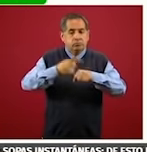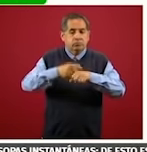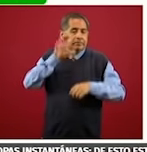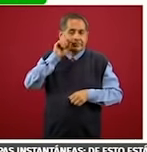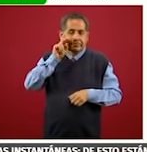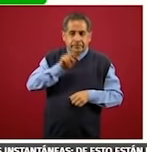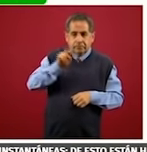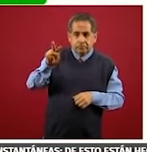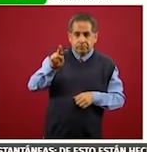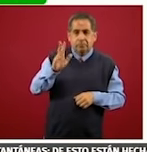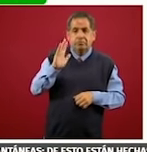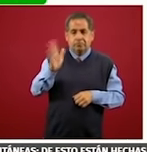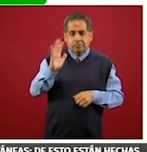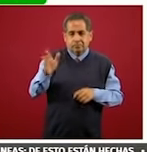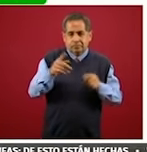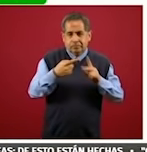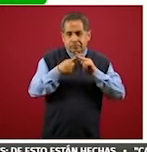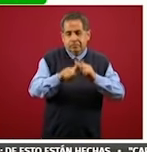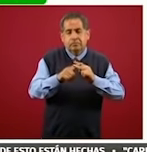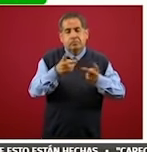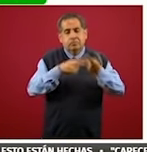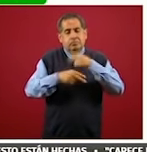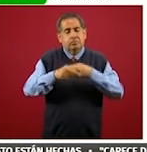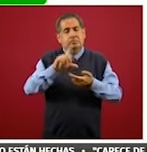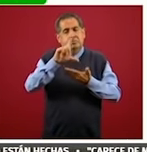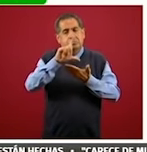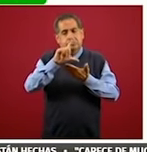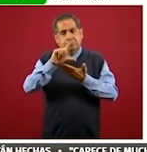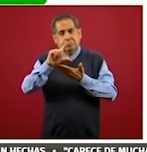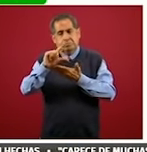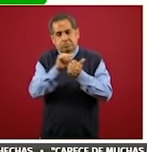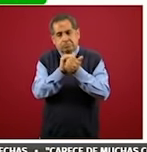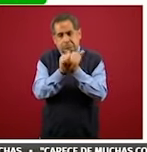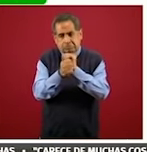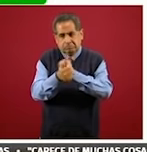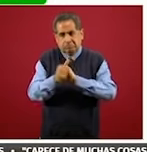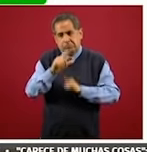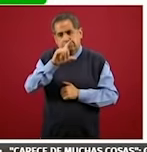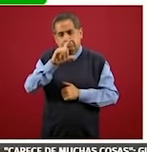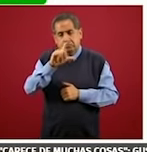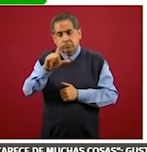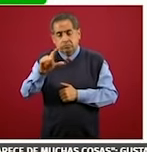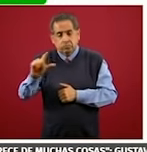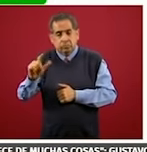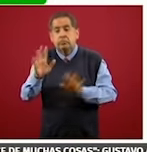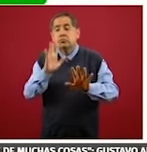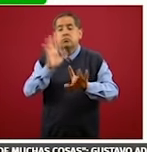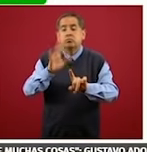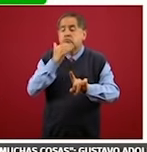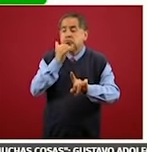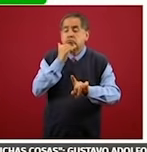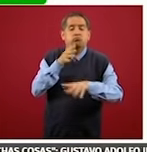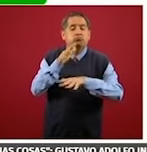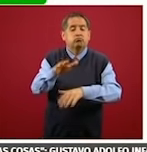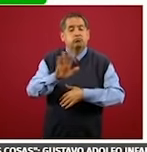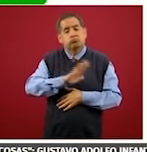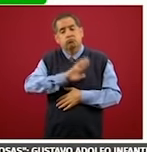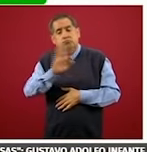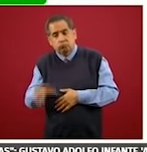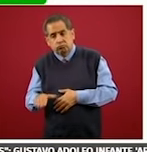naranja, ya tiene este descenso progresivo esta es la curva de defunciones, de